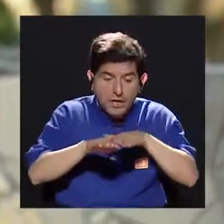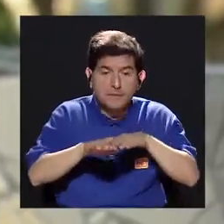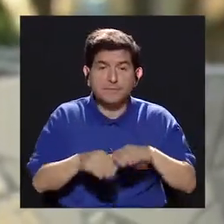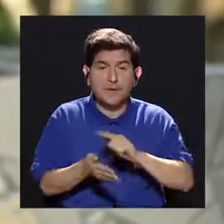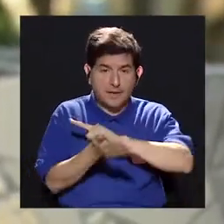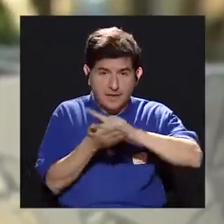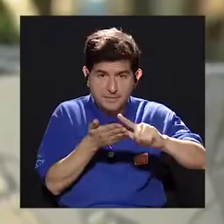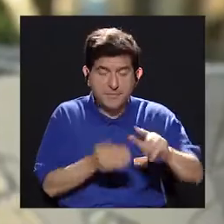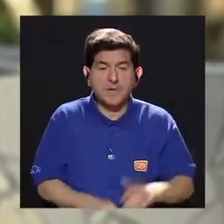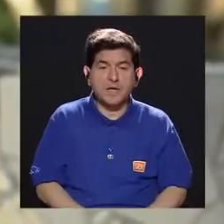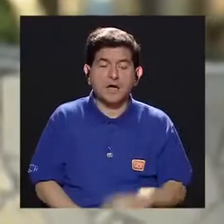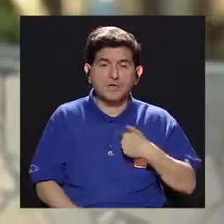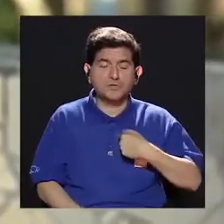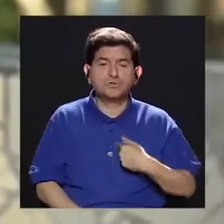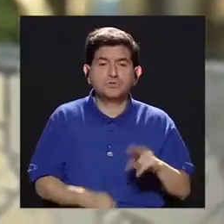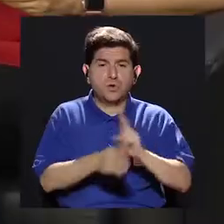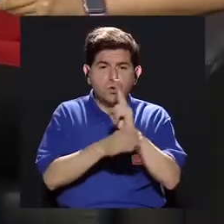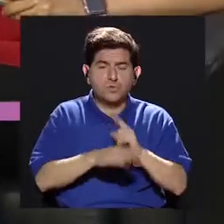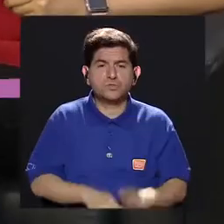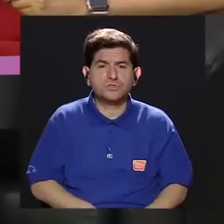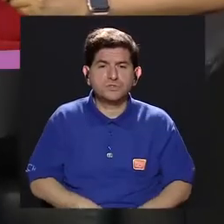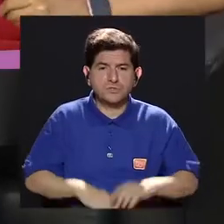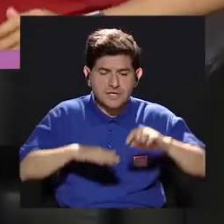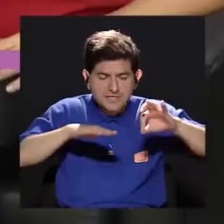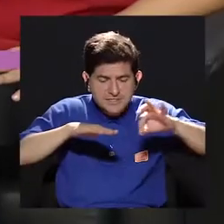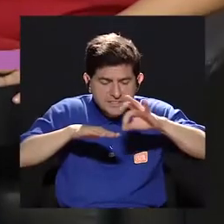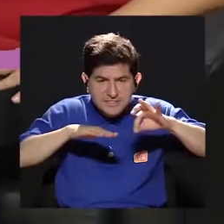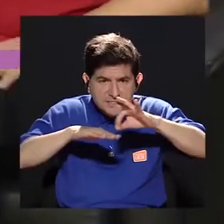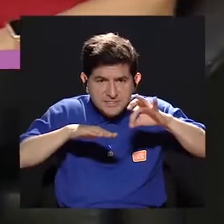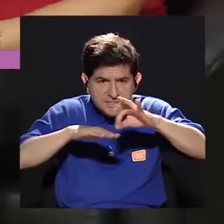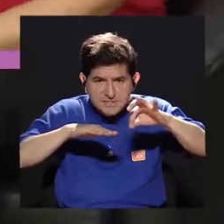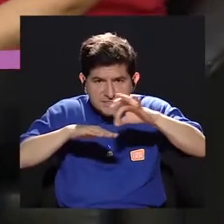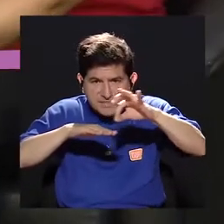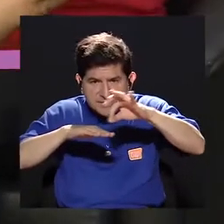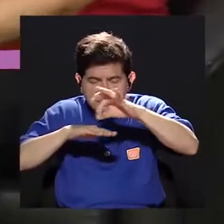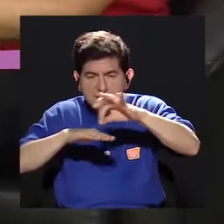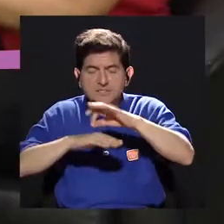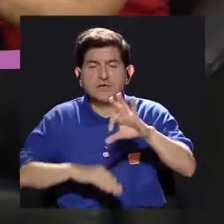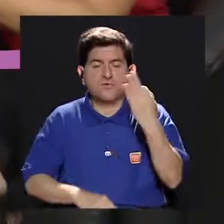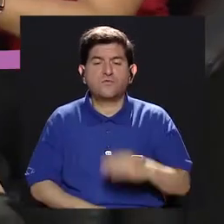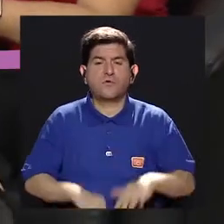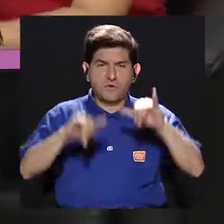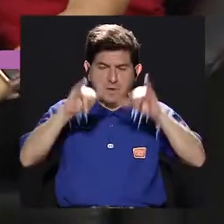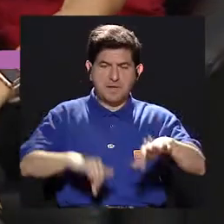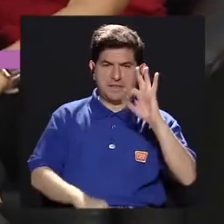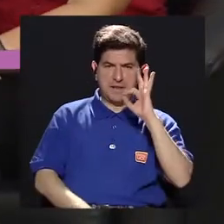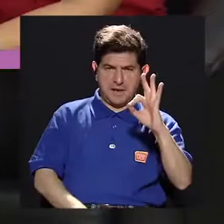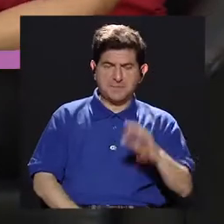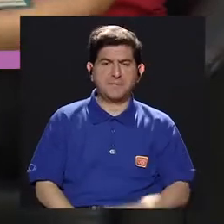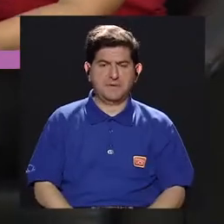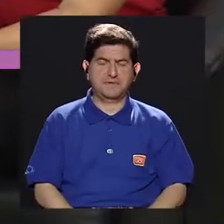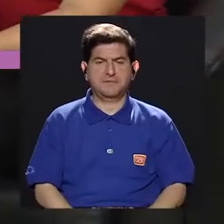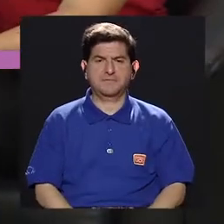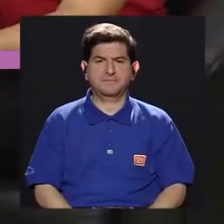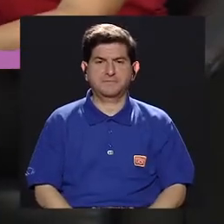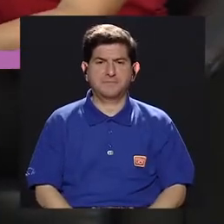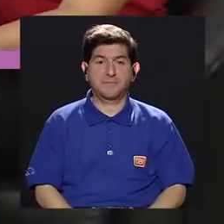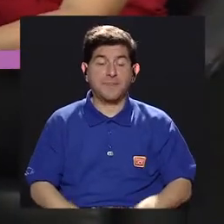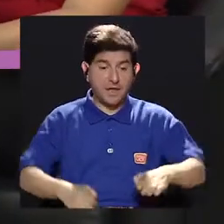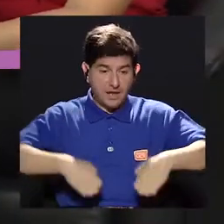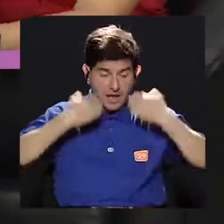a usar cepillo para cepillar las uñas. Puede ser una forma de mantener bien mis uñas y mis